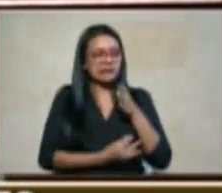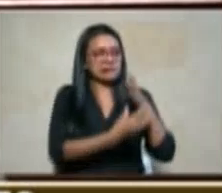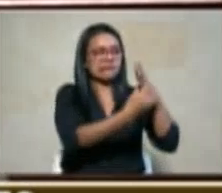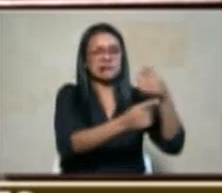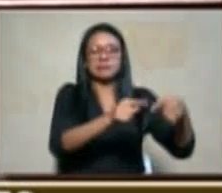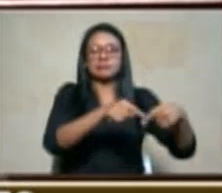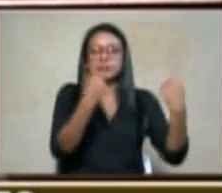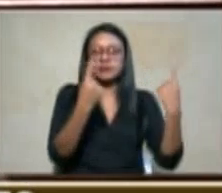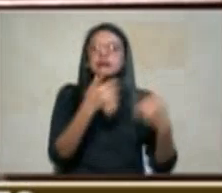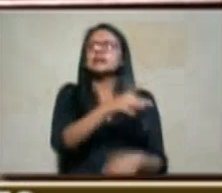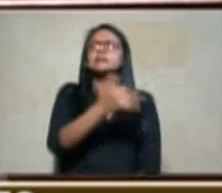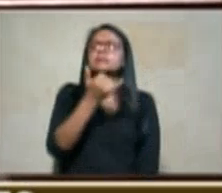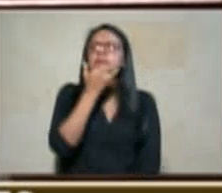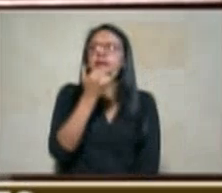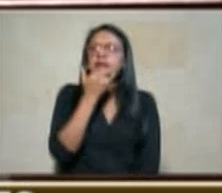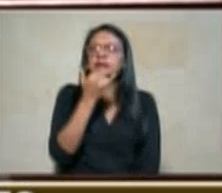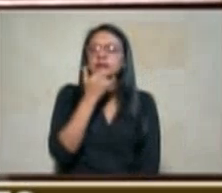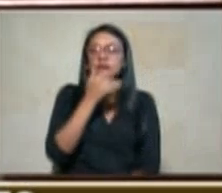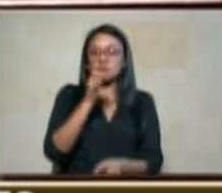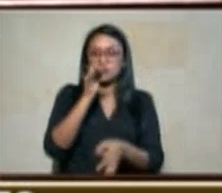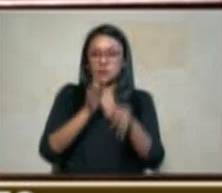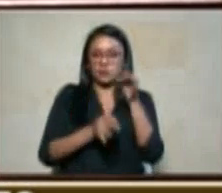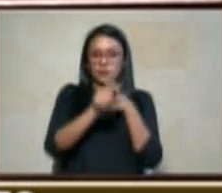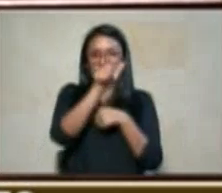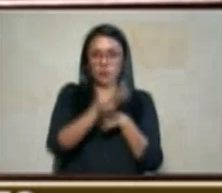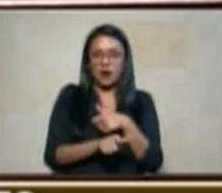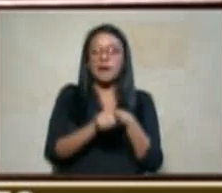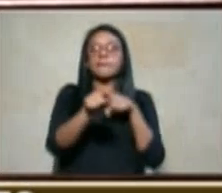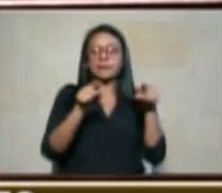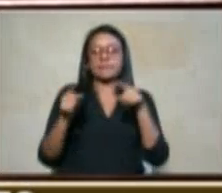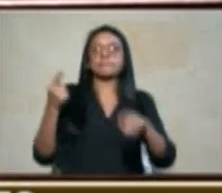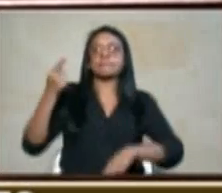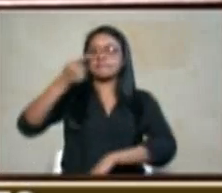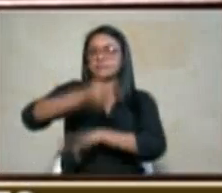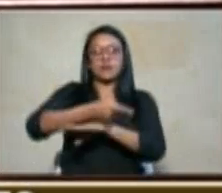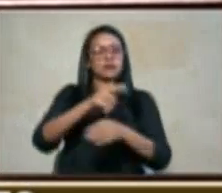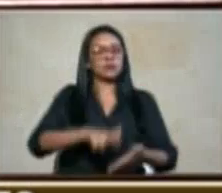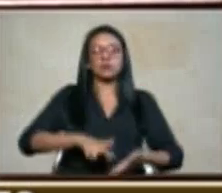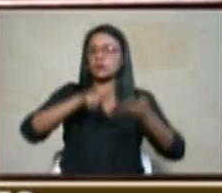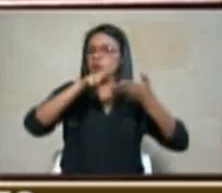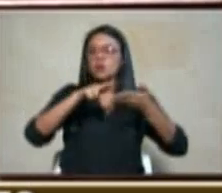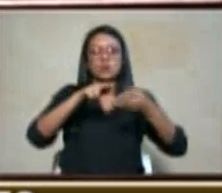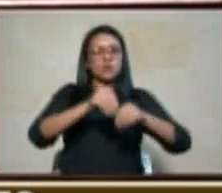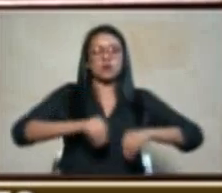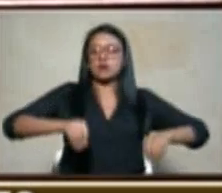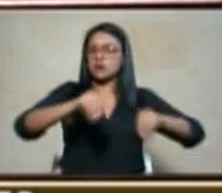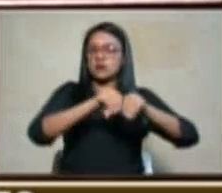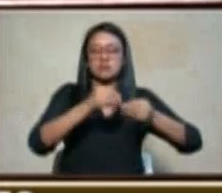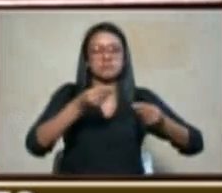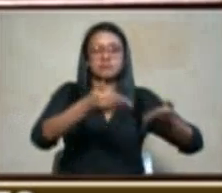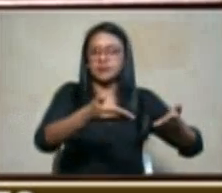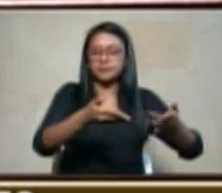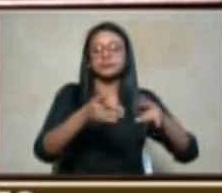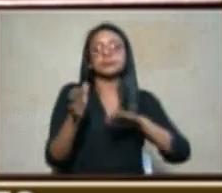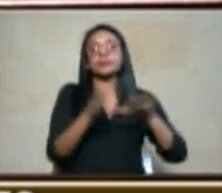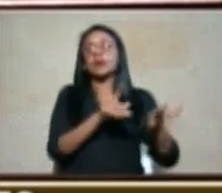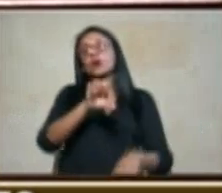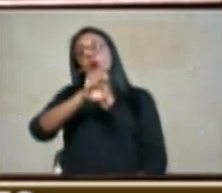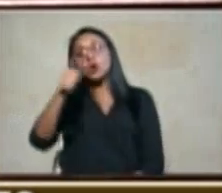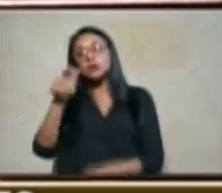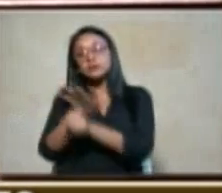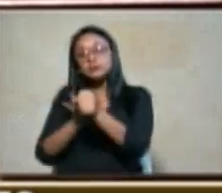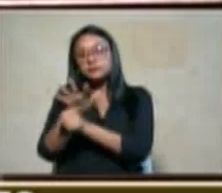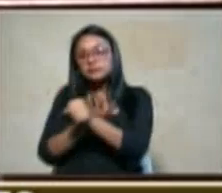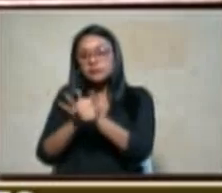lo que ha ocurrido es que los jueces en algunos casos han ordenado no restituir, en otros casos han